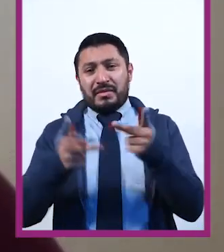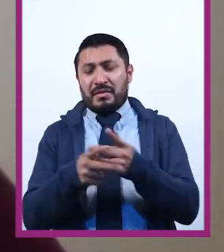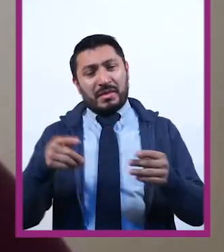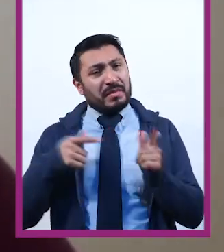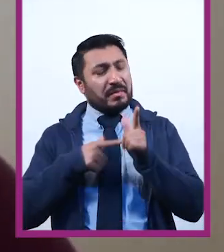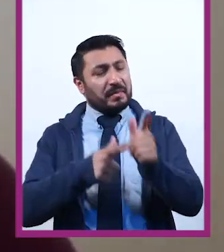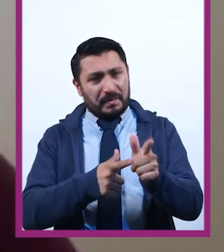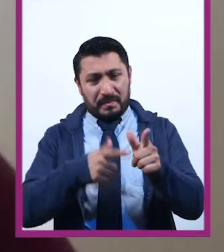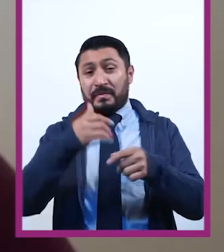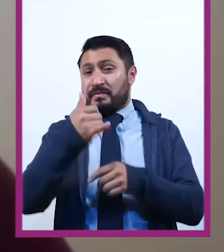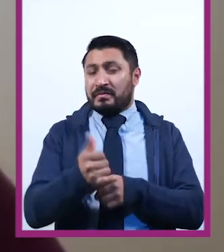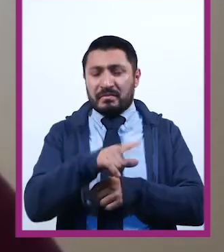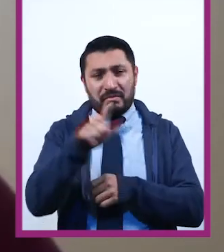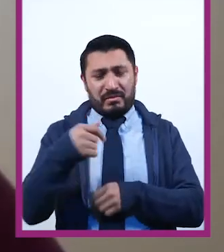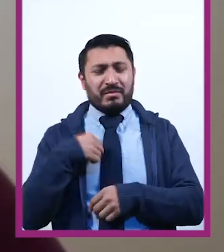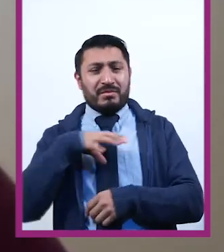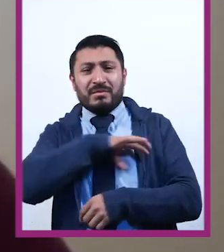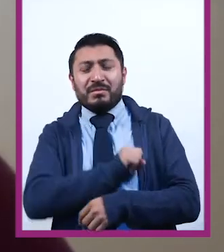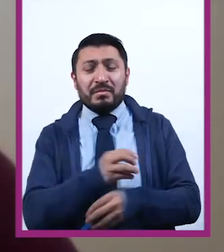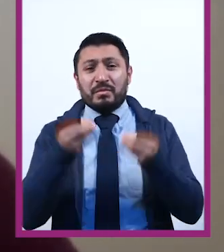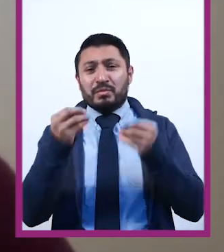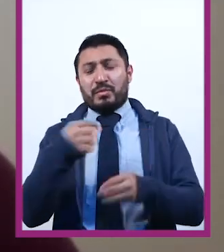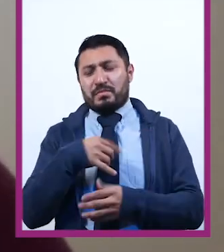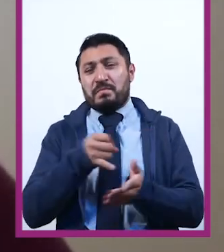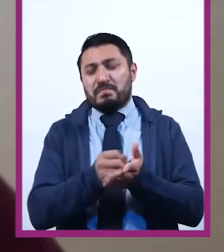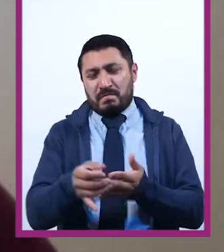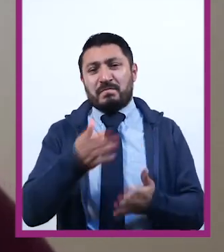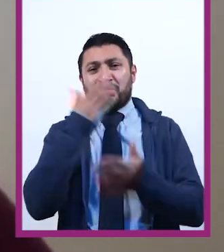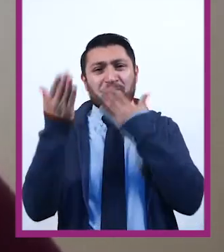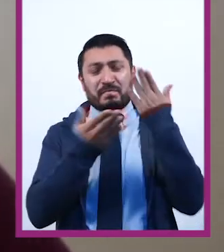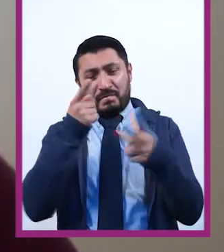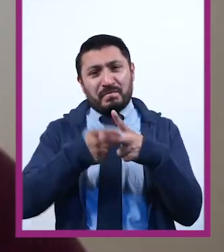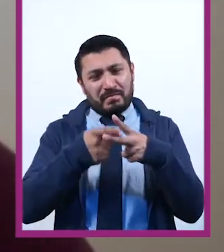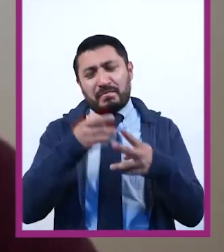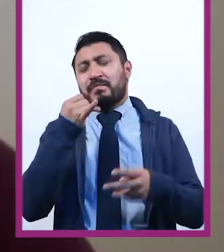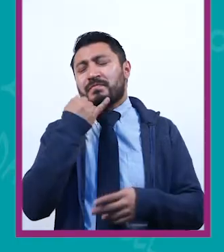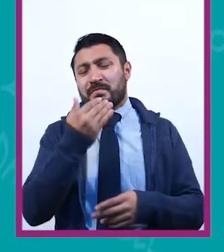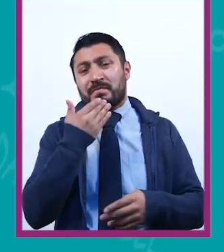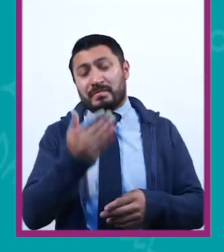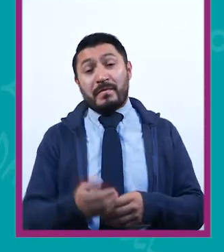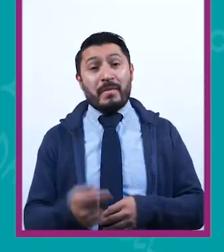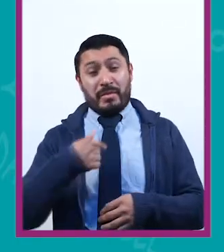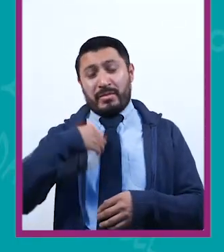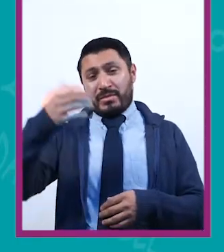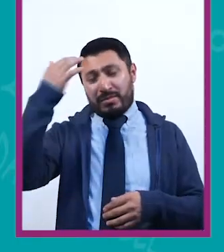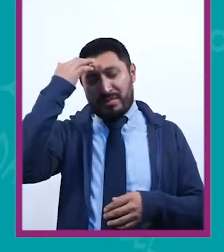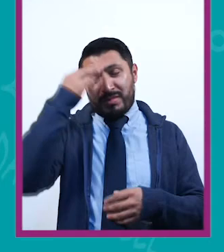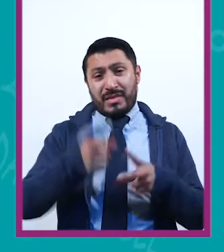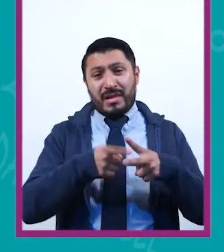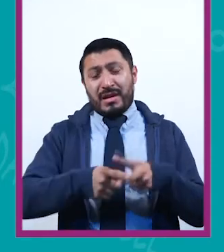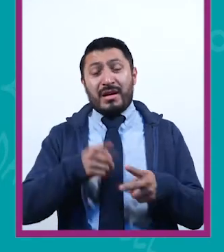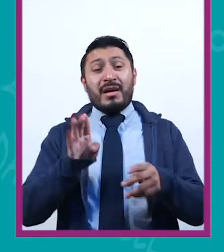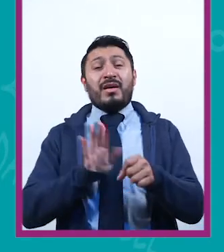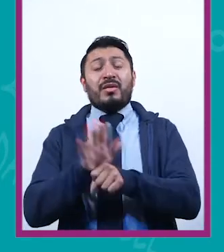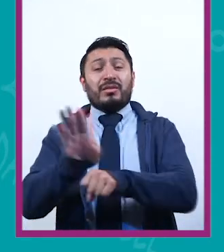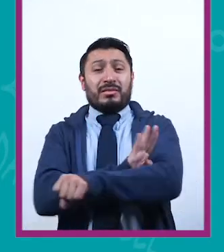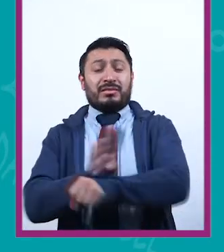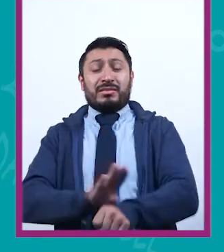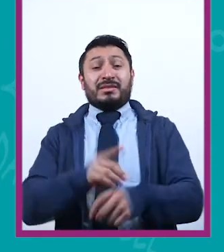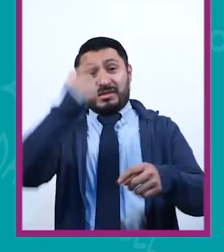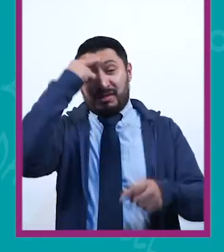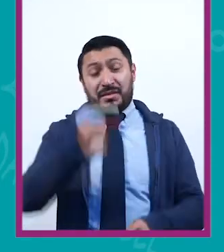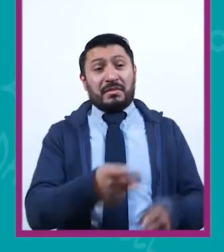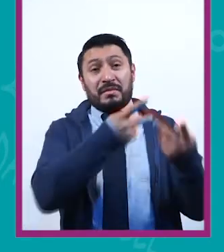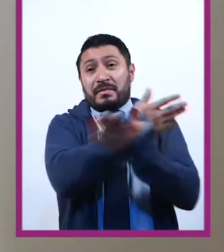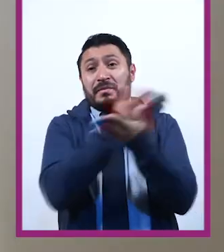acabada la preparatoria y pues me gustaron tanto que decidí estudiar matemáticas. El dominar las matemáticas, ¿qué ventajas le da